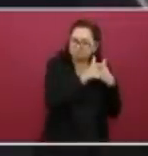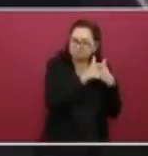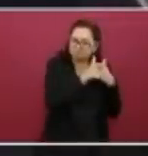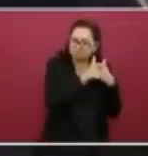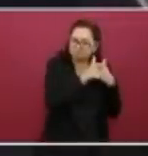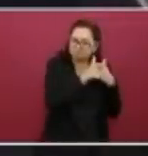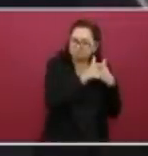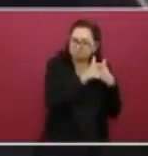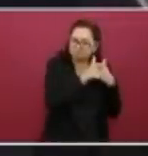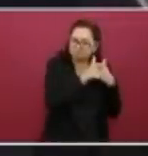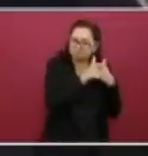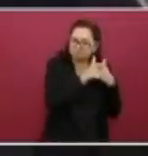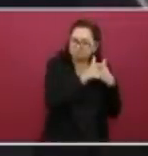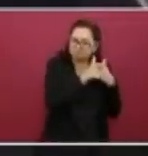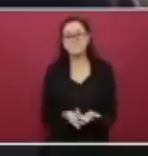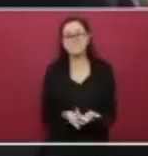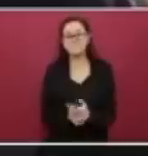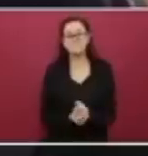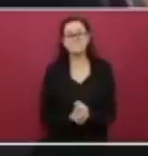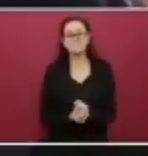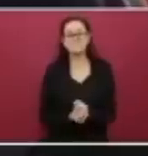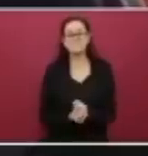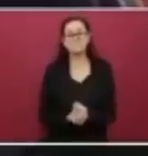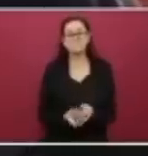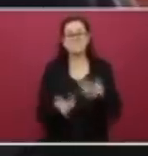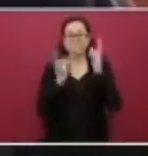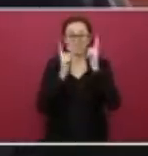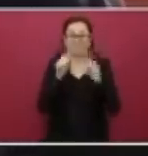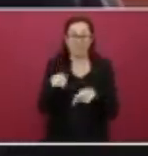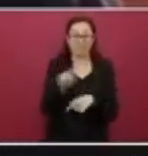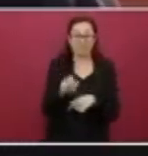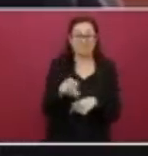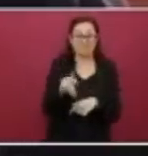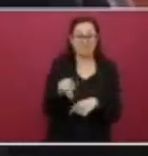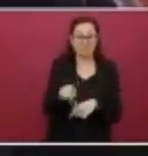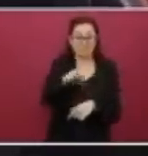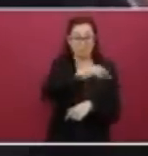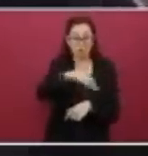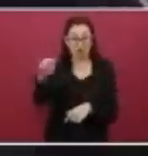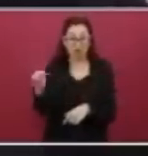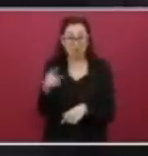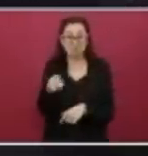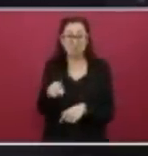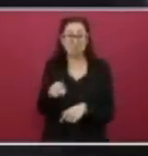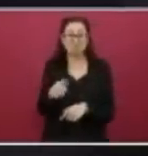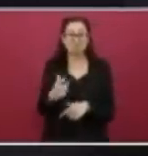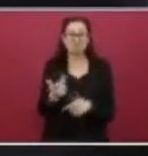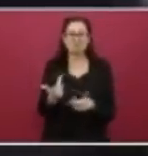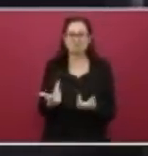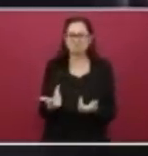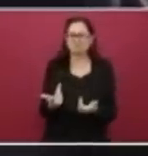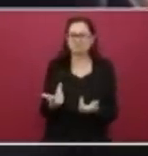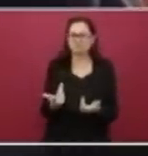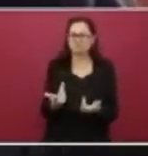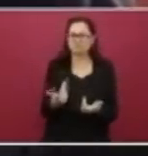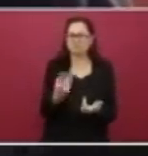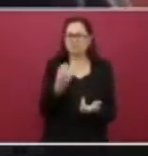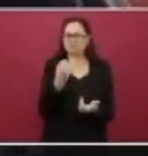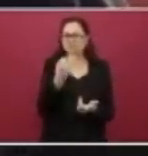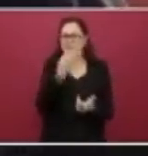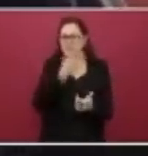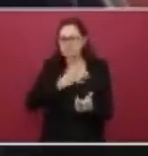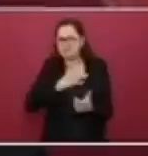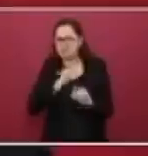me gustaría que la gente de michoacán aclaradas sobre este asunto